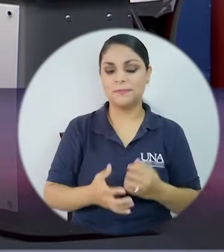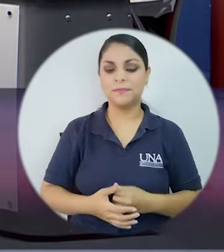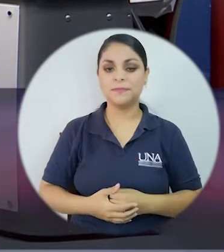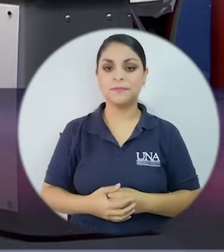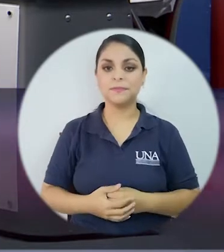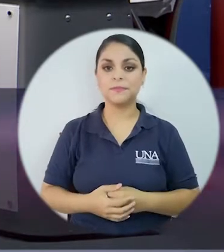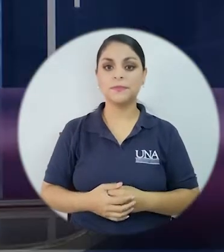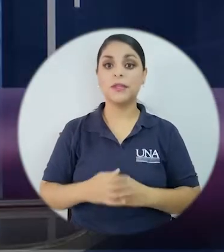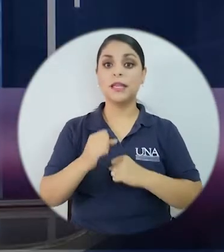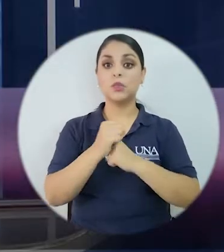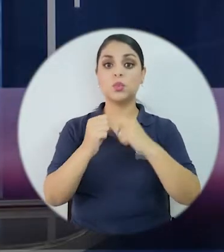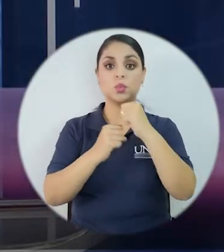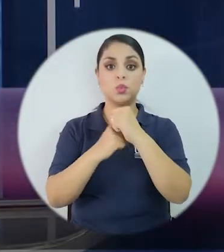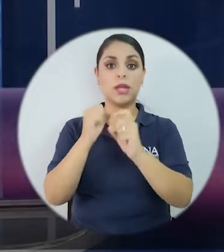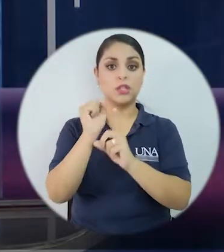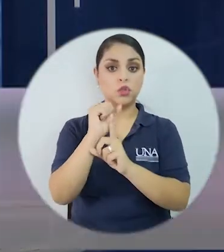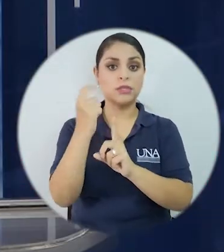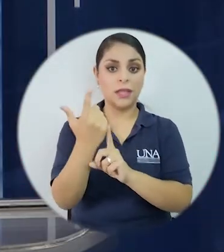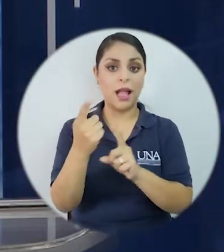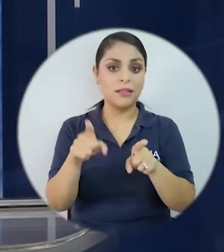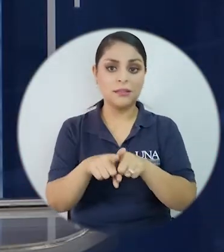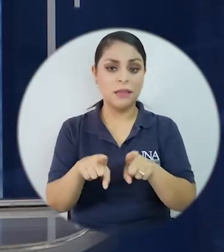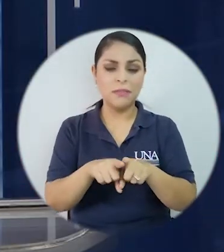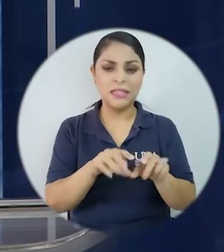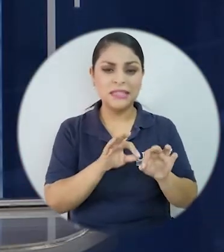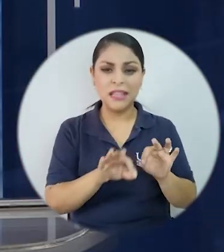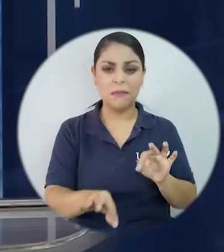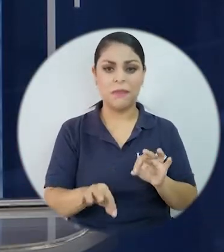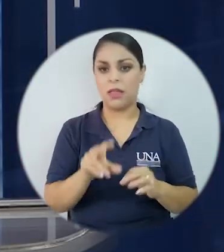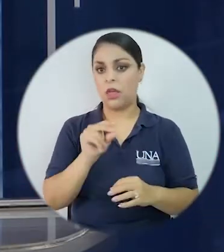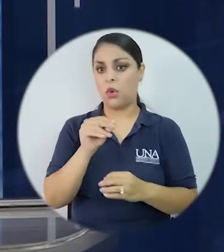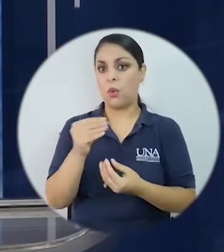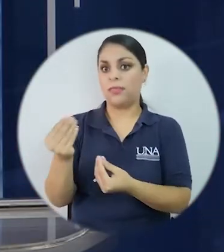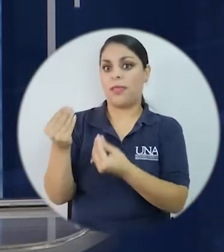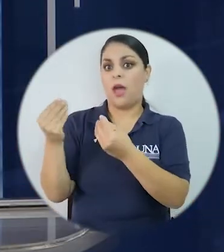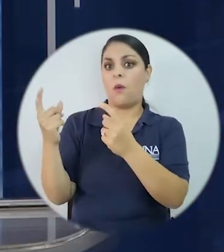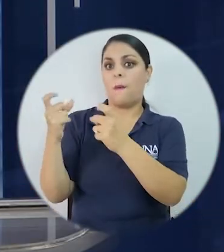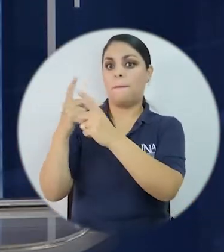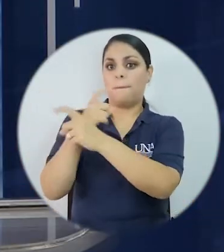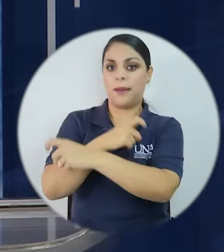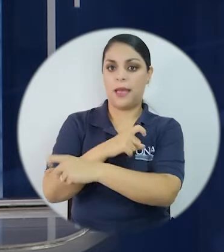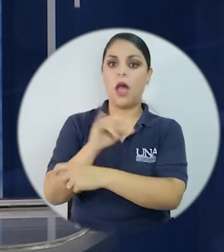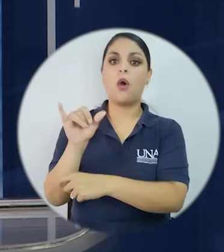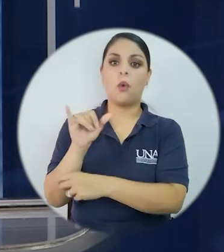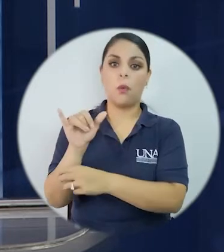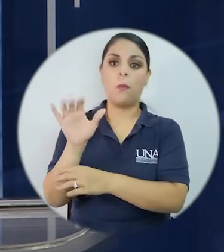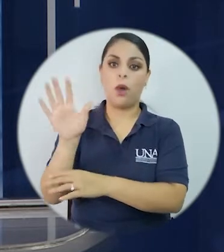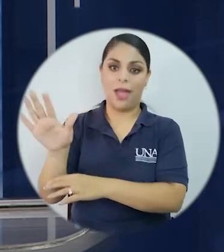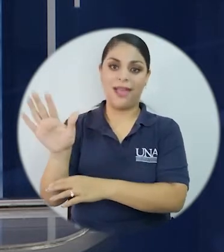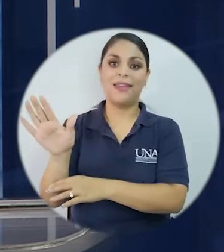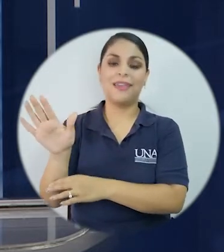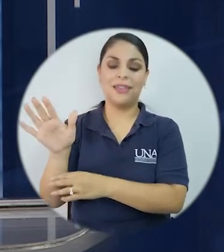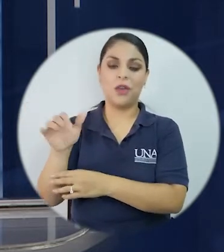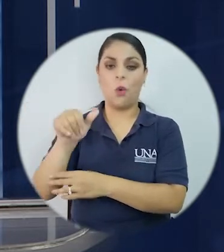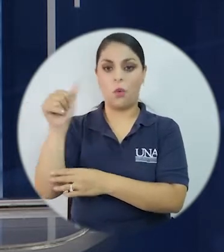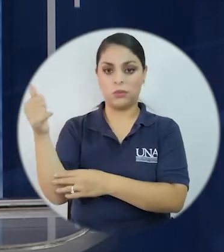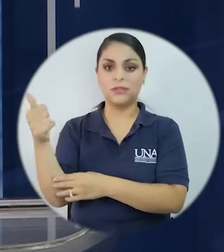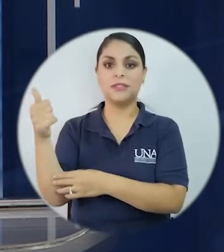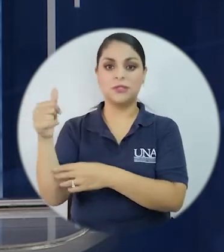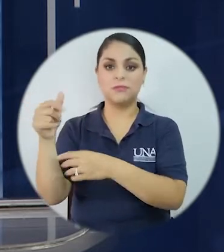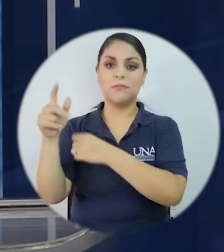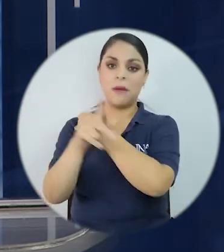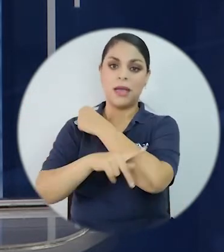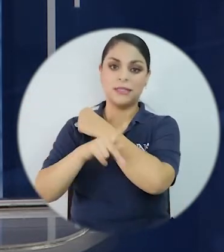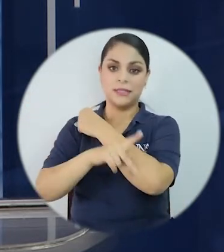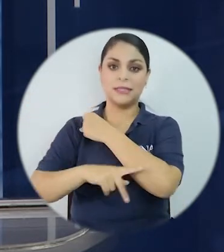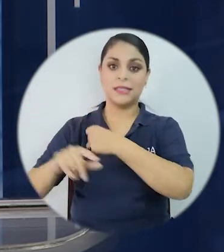problema. La estructura social también era más simple, no tan compleja como, ¿verdad? Como fue en las otras